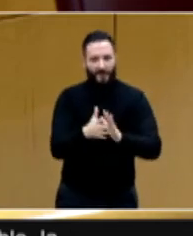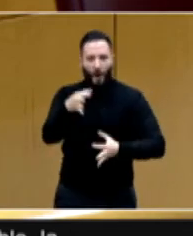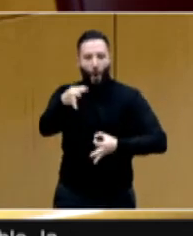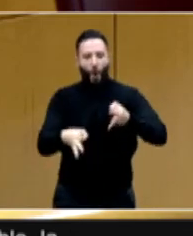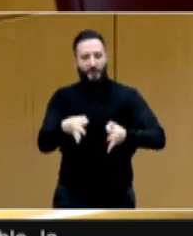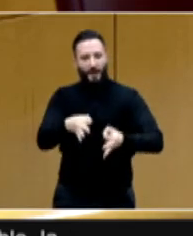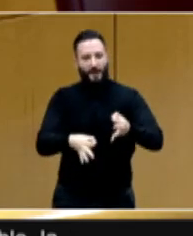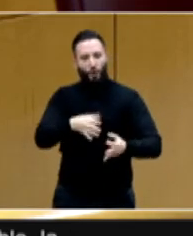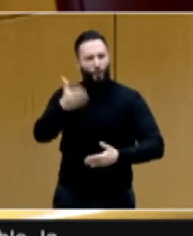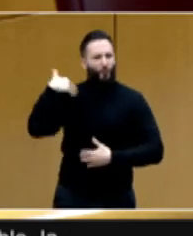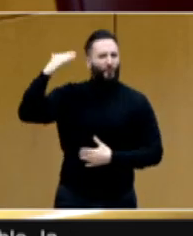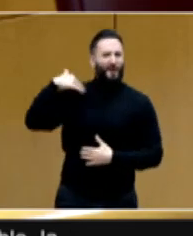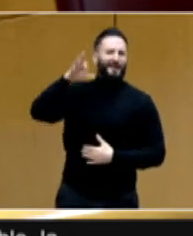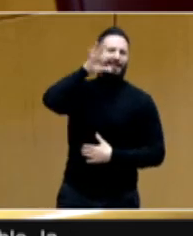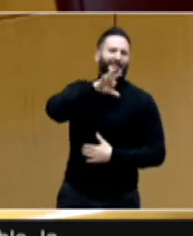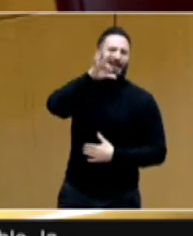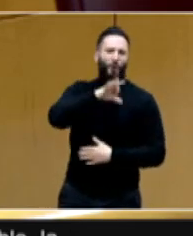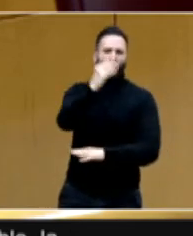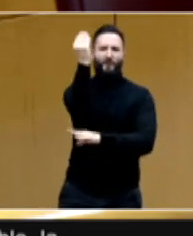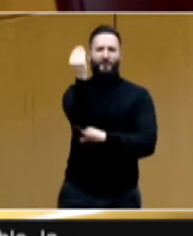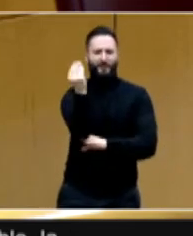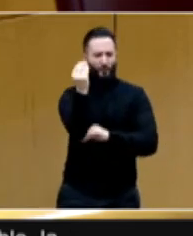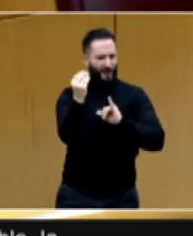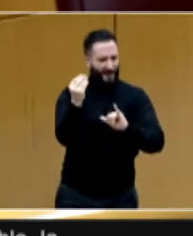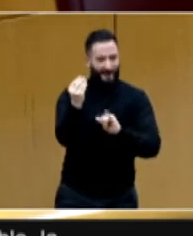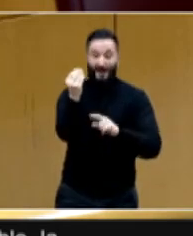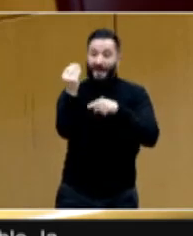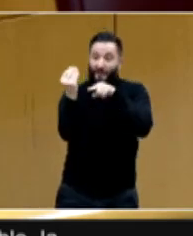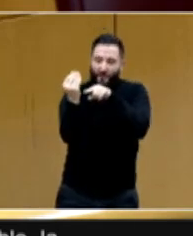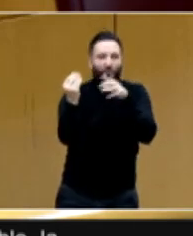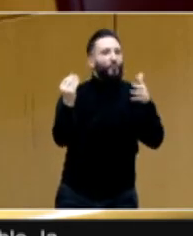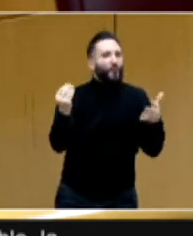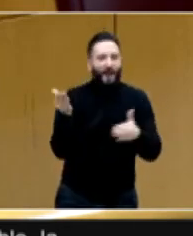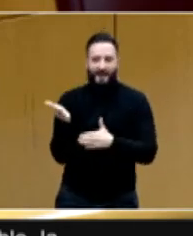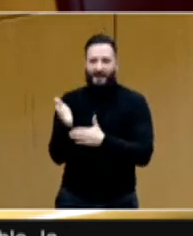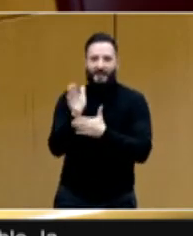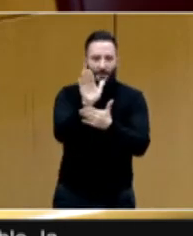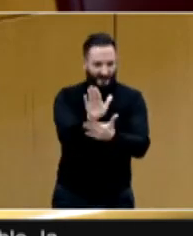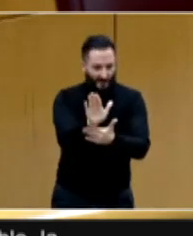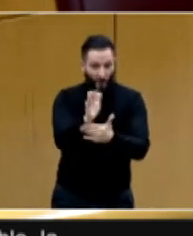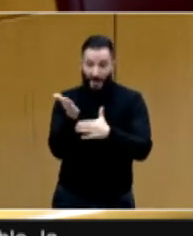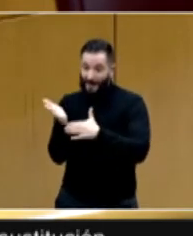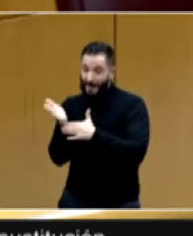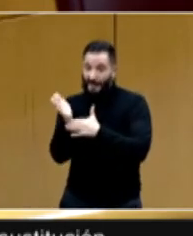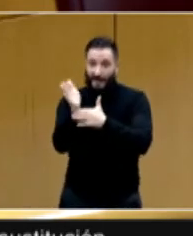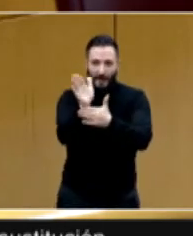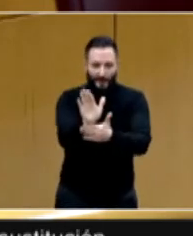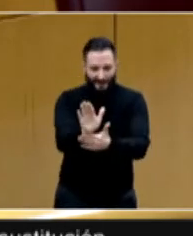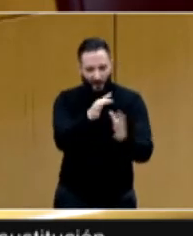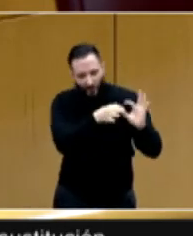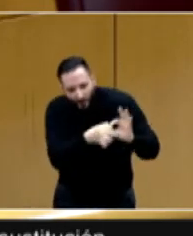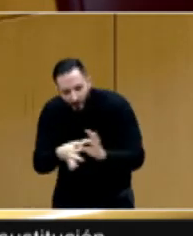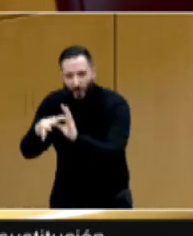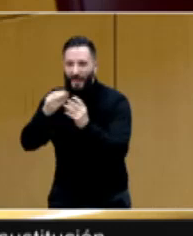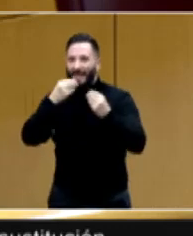jurídico desde hace siglos que es la representación representación que está vinculada por